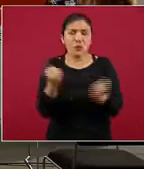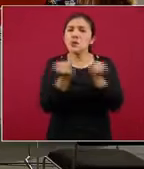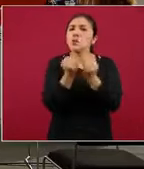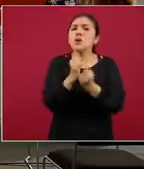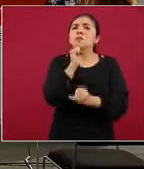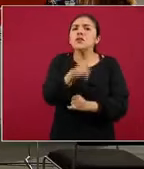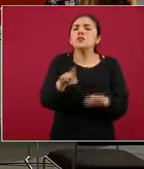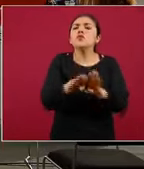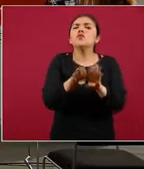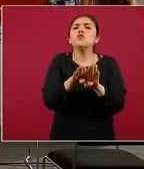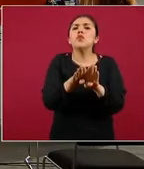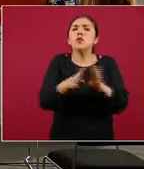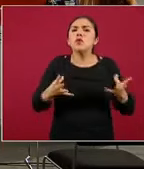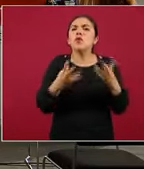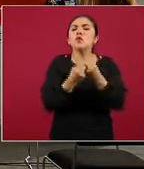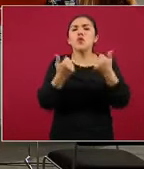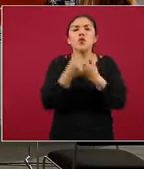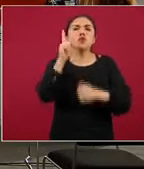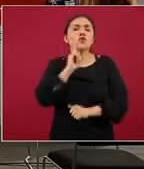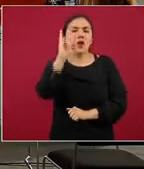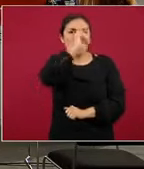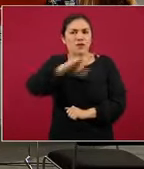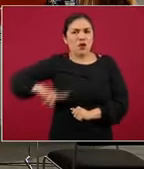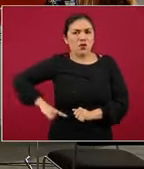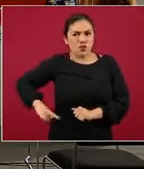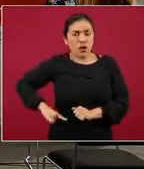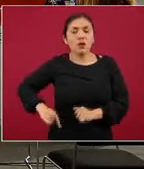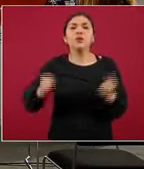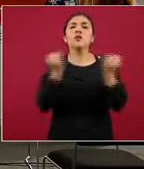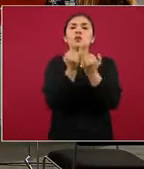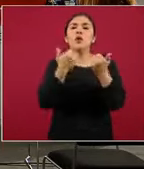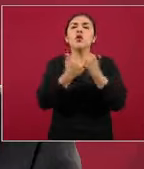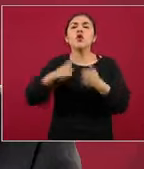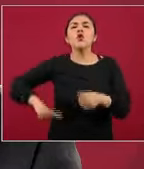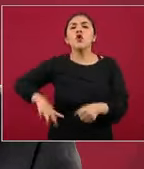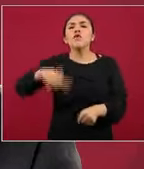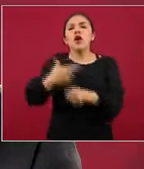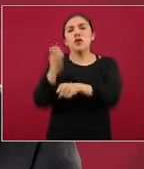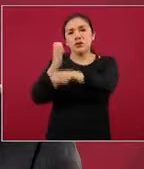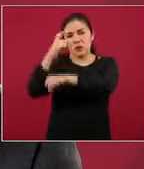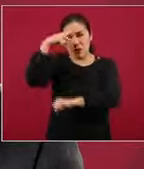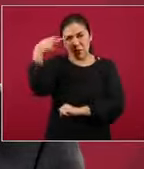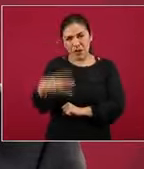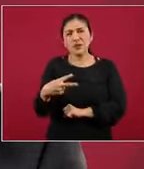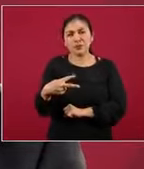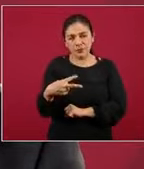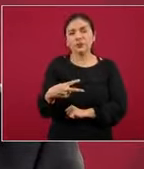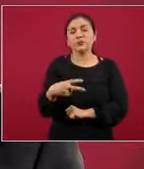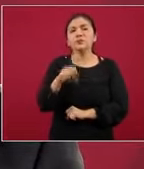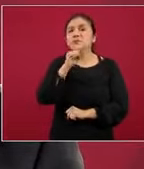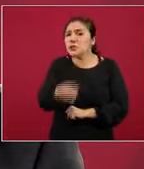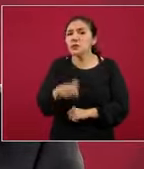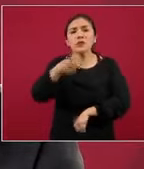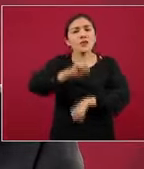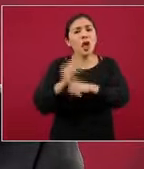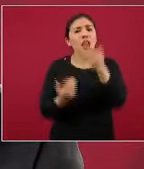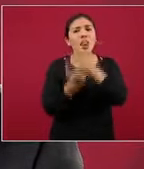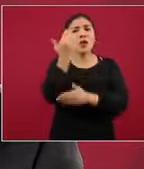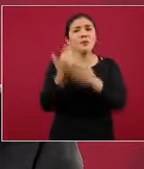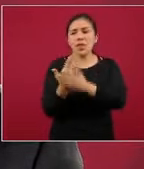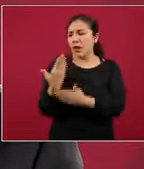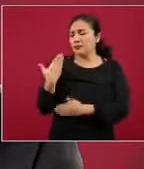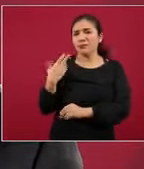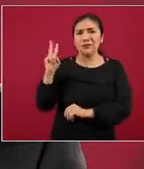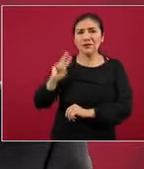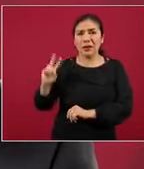hicimos conjuntamente con la jefa de gobierno y con el gobernador del Estado de México la propia mañana del viernes